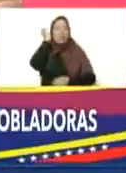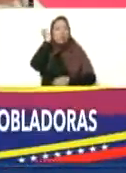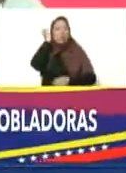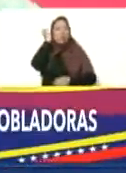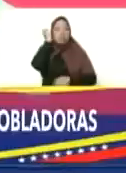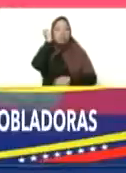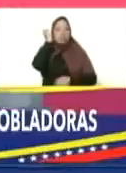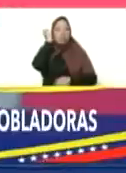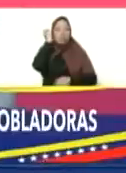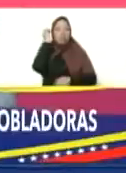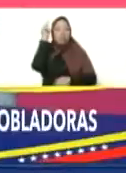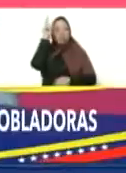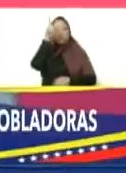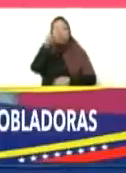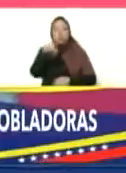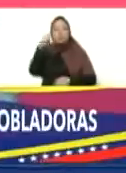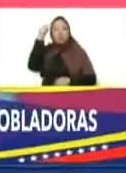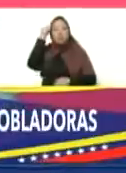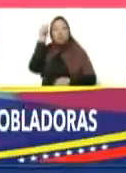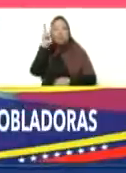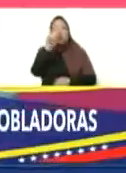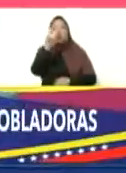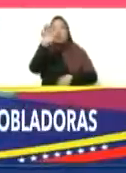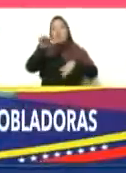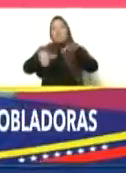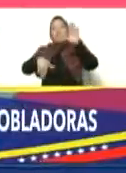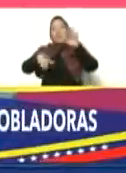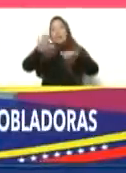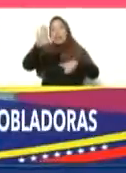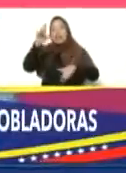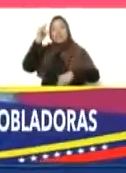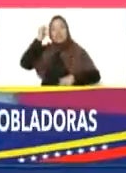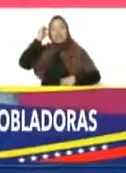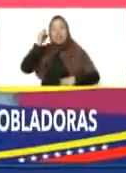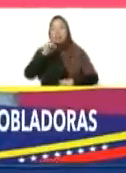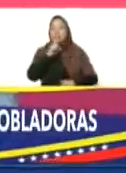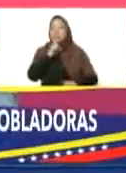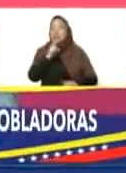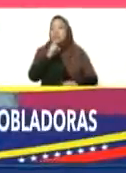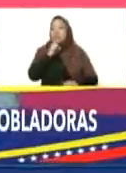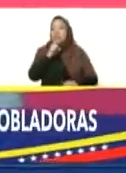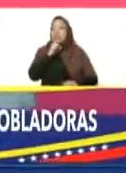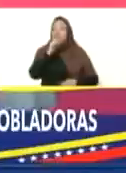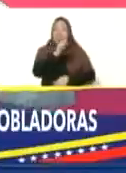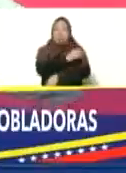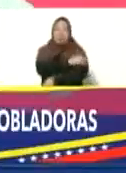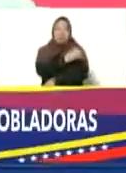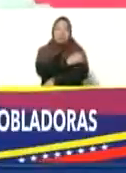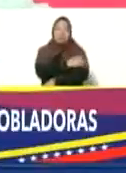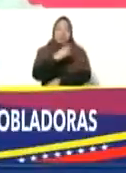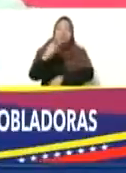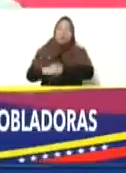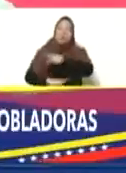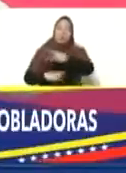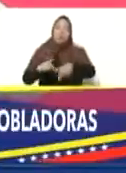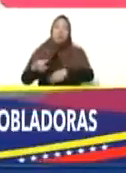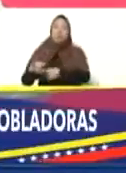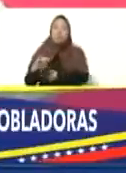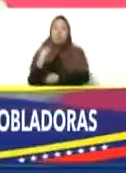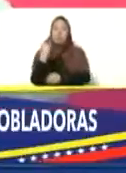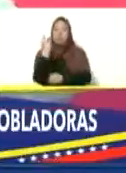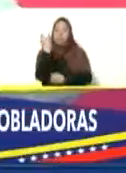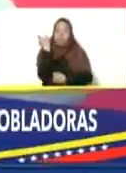aquellos días duros del 2015 donde la derecha producto de la manipulación de las